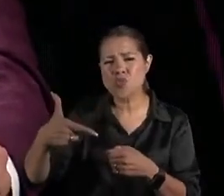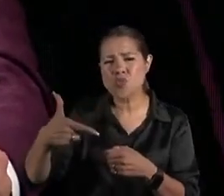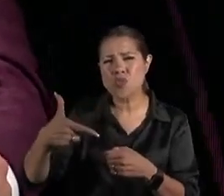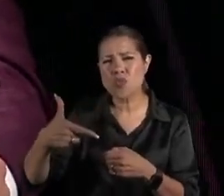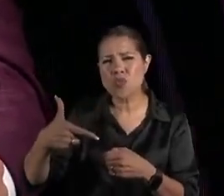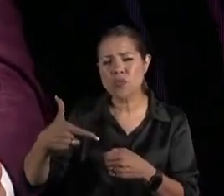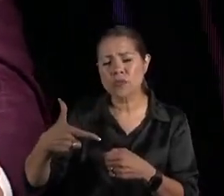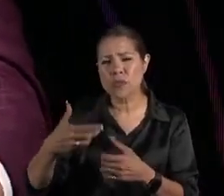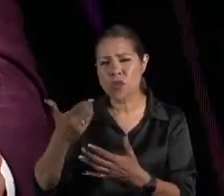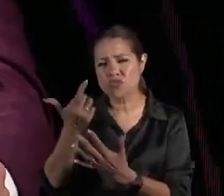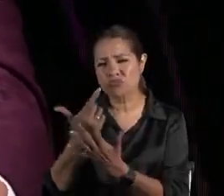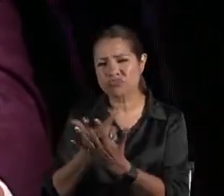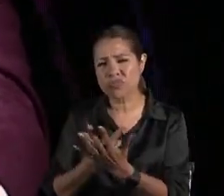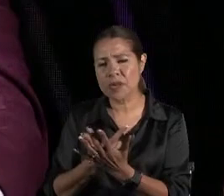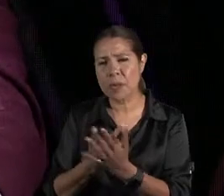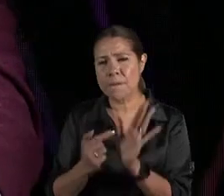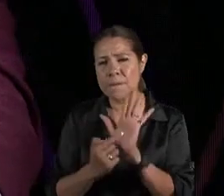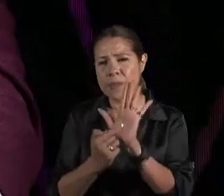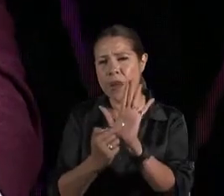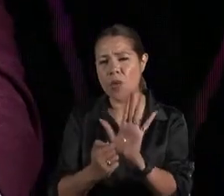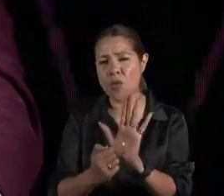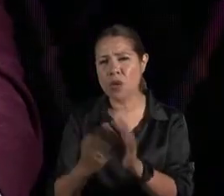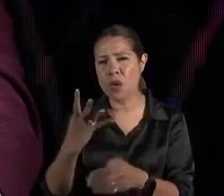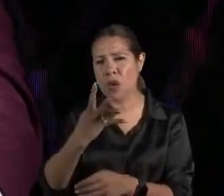litros incompletos. Presenté